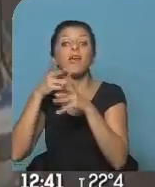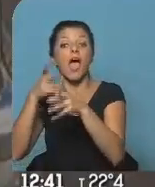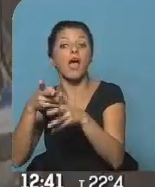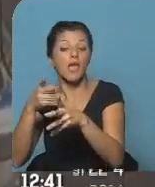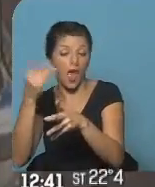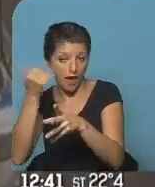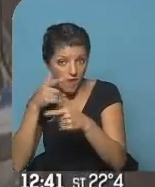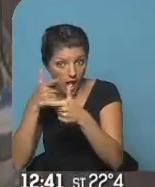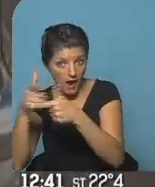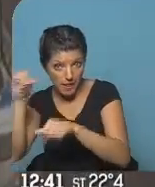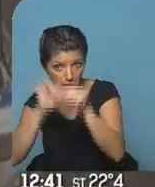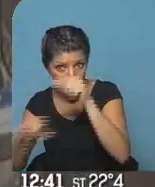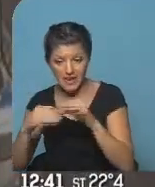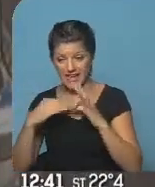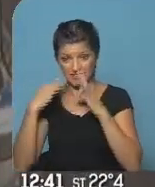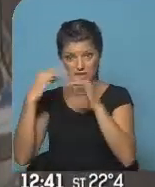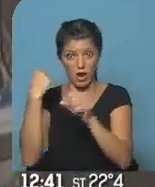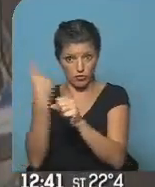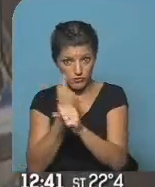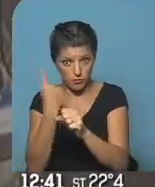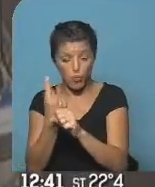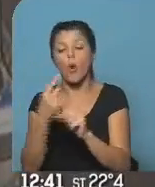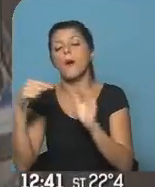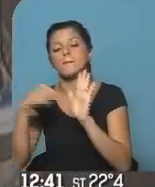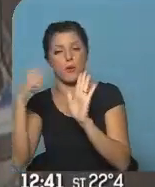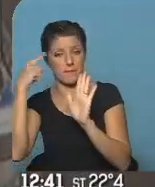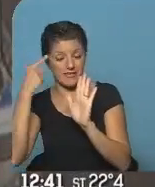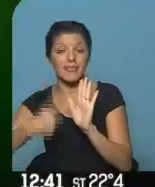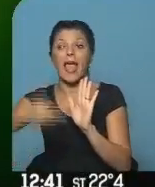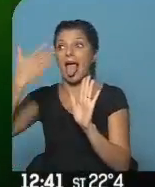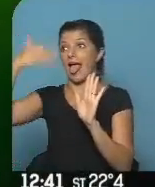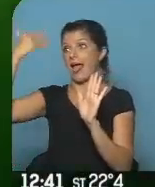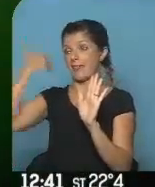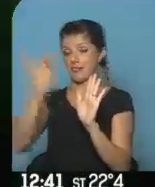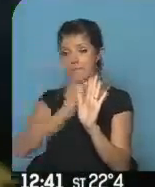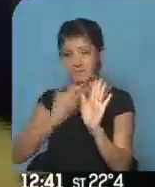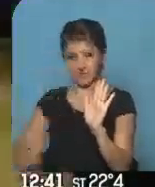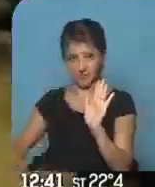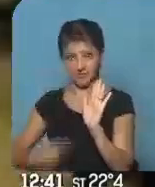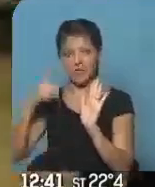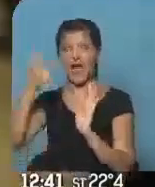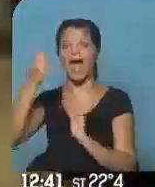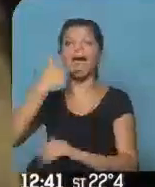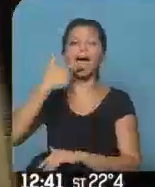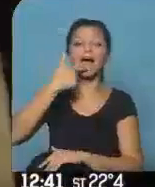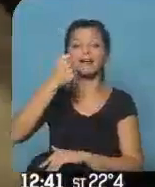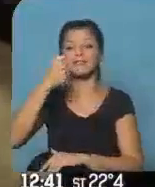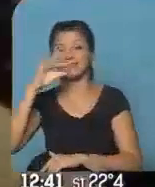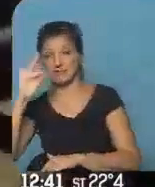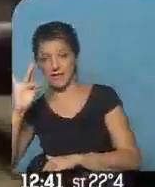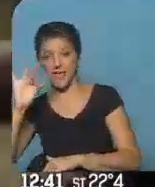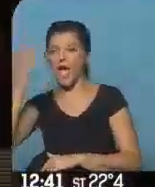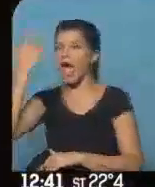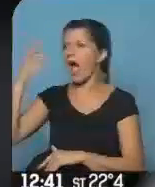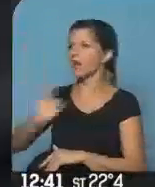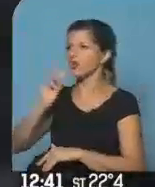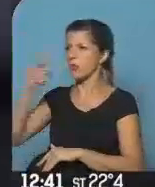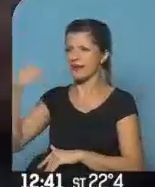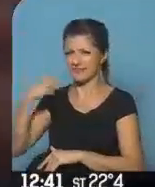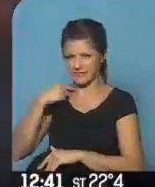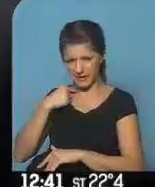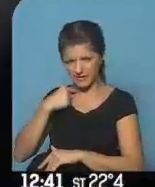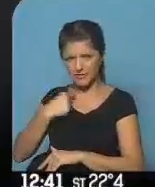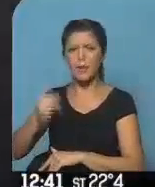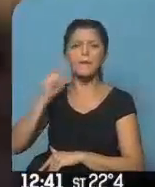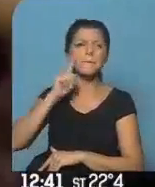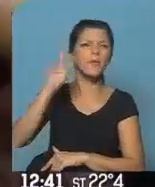químicas, pero Al-Assad tiene un antecedente, el antecedente de 2013, en el cual murieron 1.429 personas a raíz